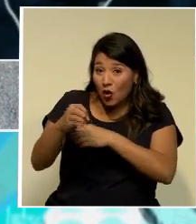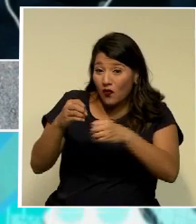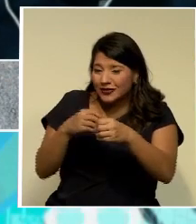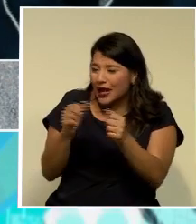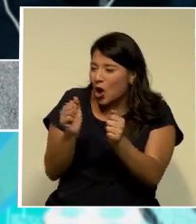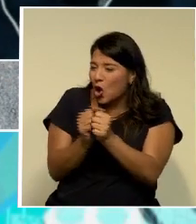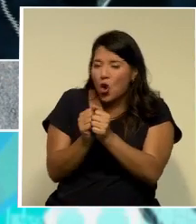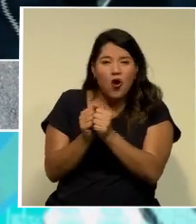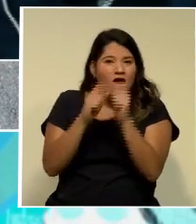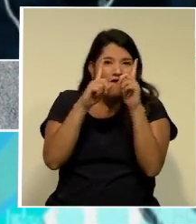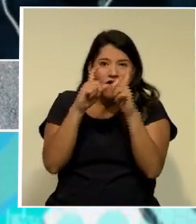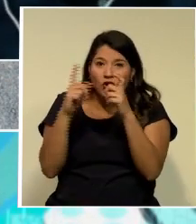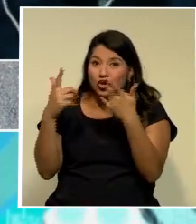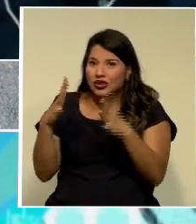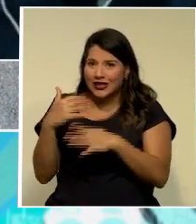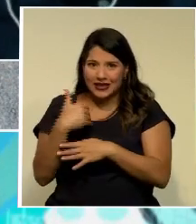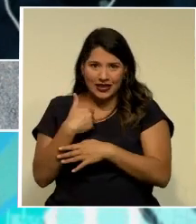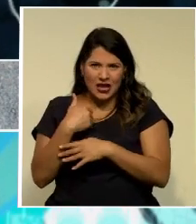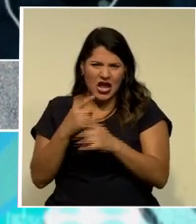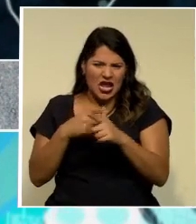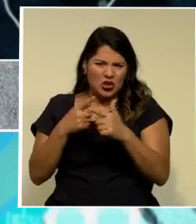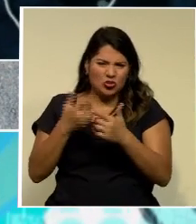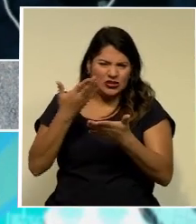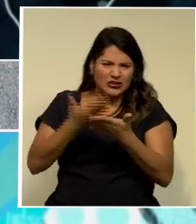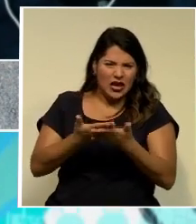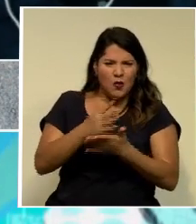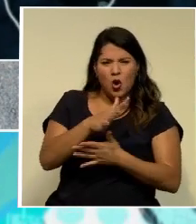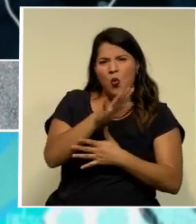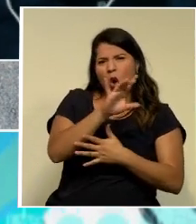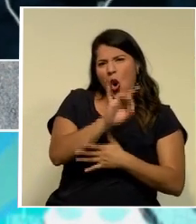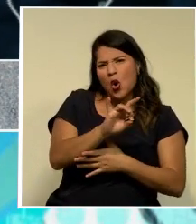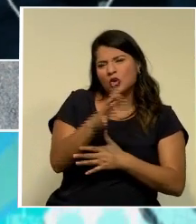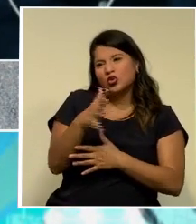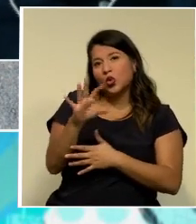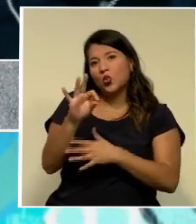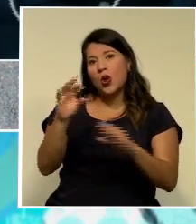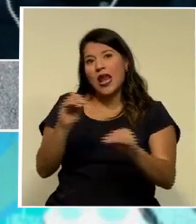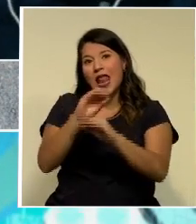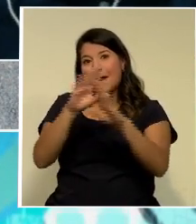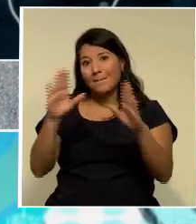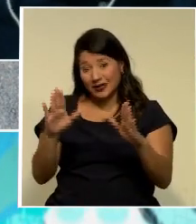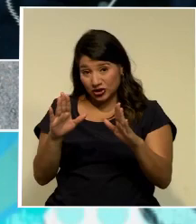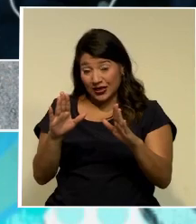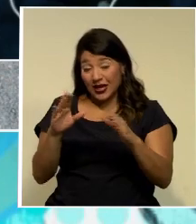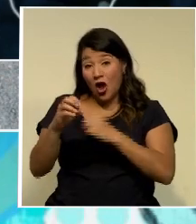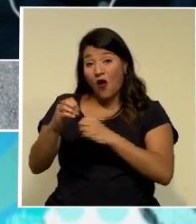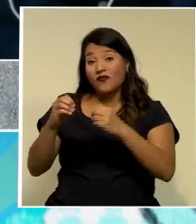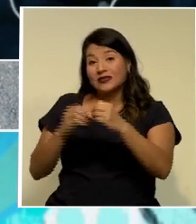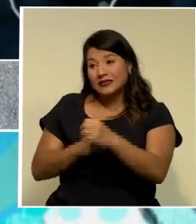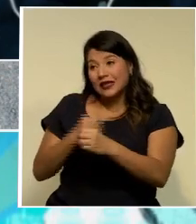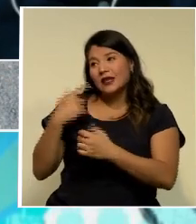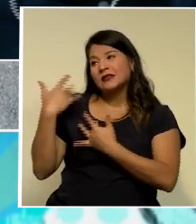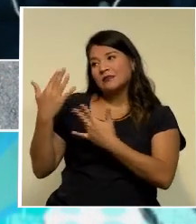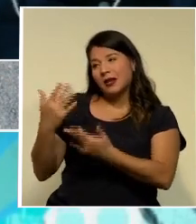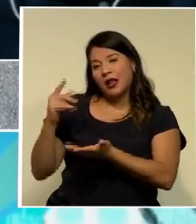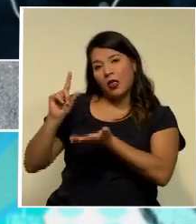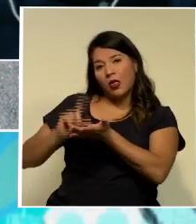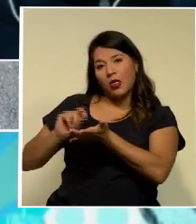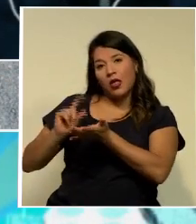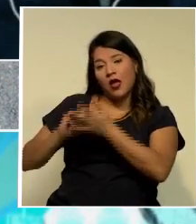tuviera. Entonces generalmente uno llegaba a 8 o 9 de la mañana a la oficina para empezar a revelar los rollos, para poder hacer las fotos,